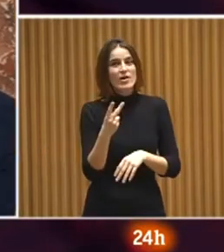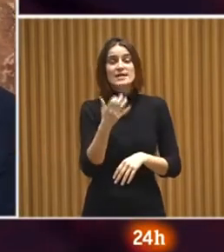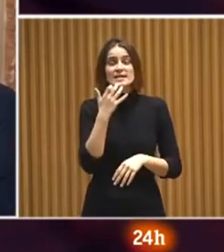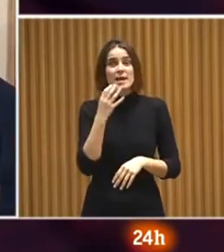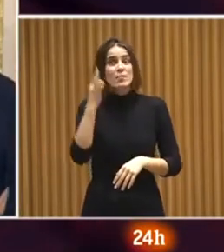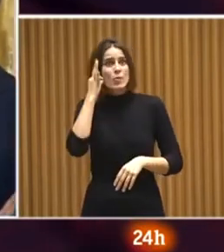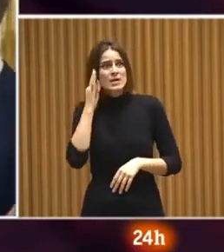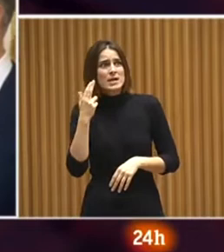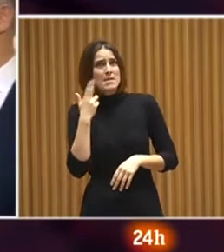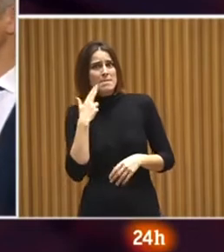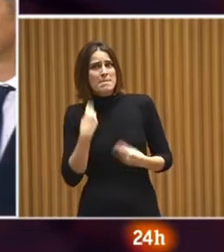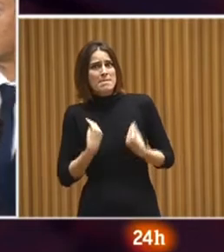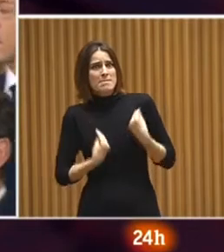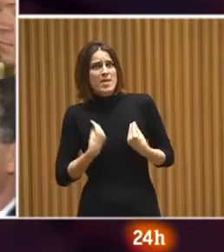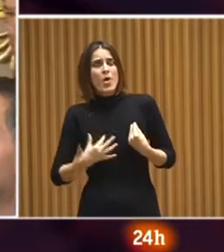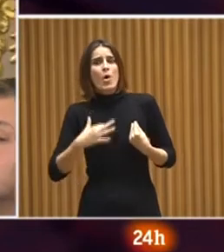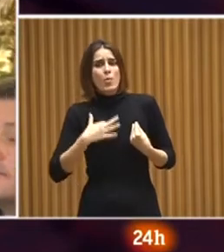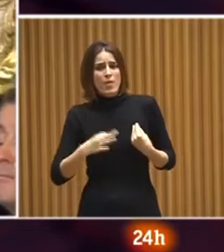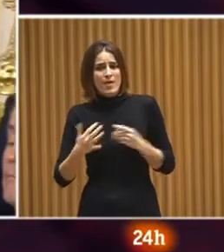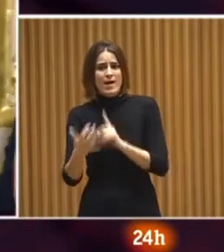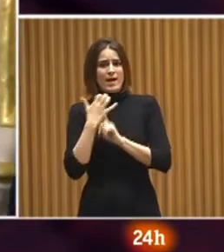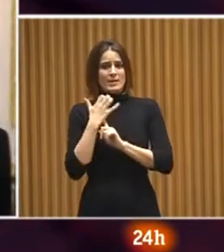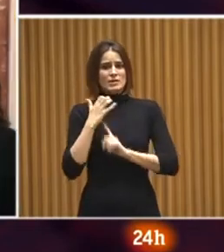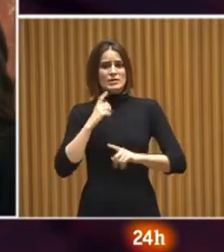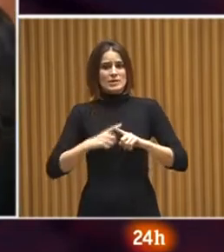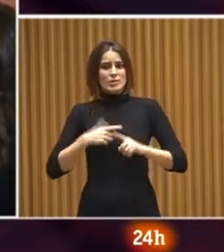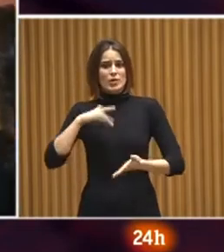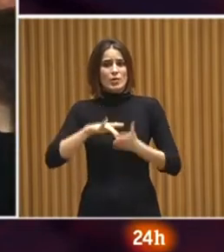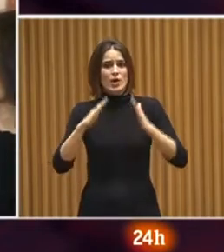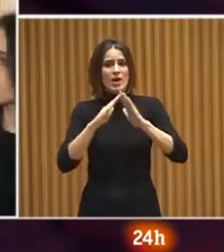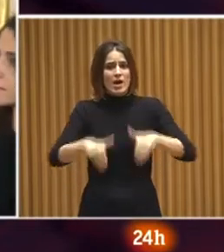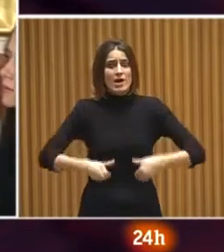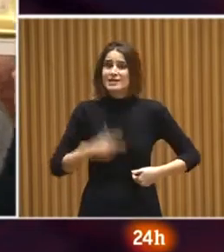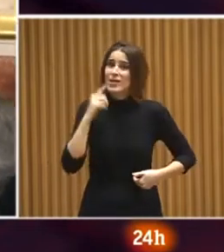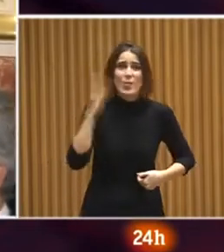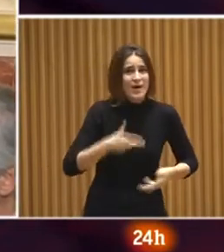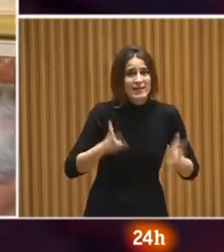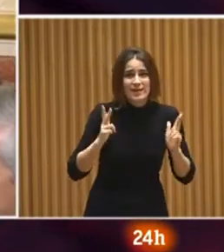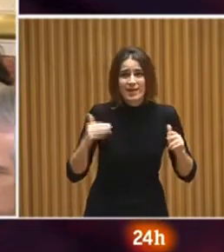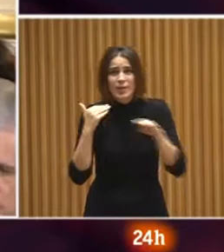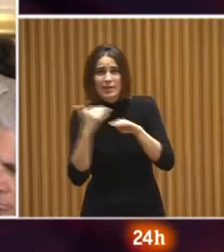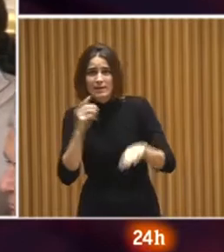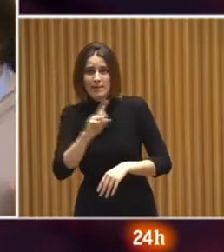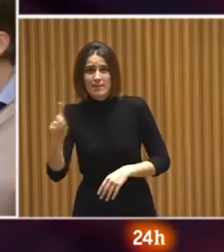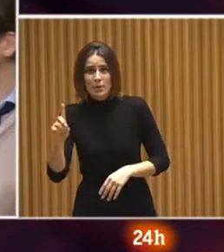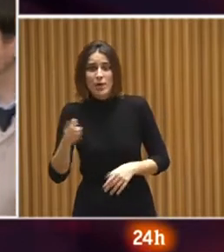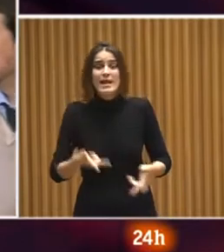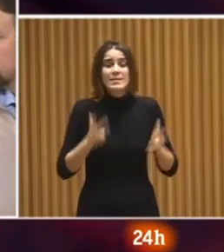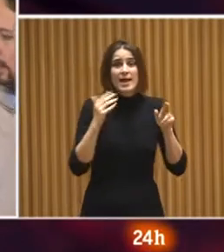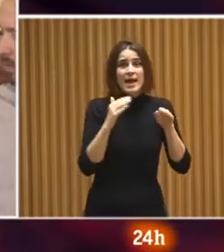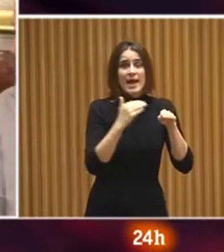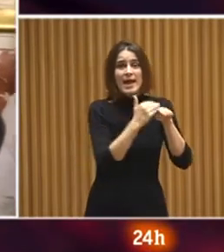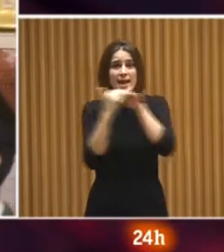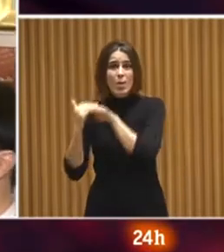agresión sexual cuando vuelven a su casa. Esa misma libertad e igualdad que tampoco existe cuando las